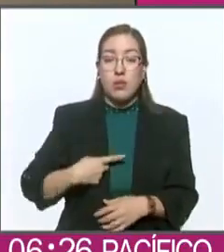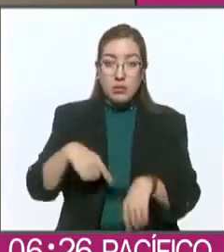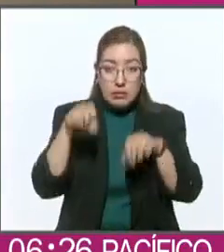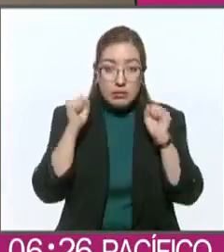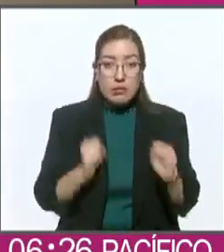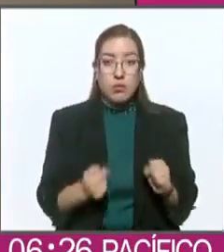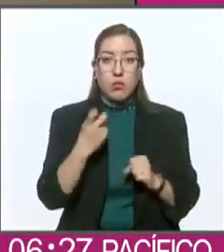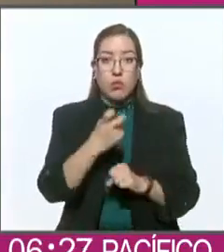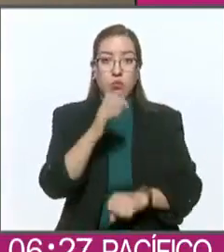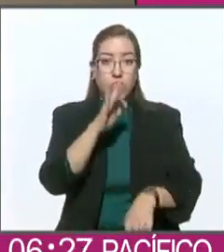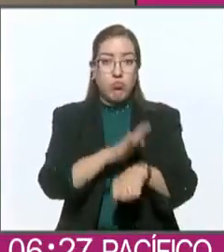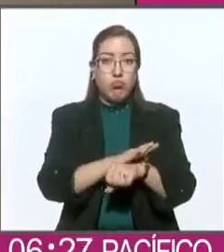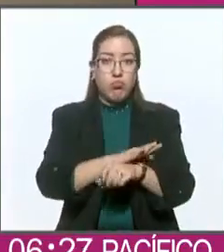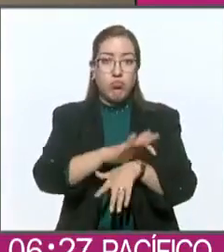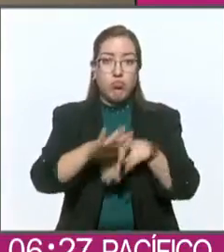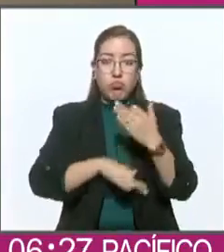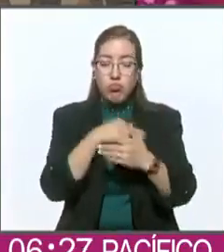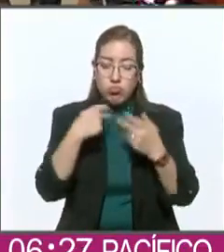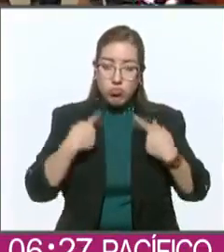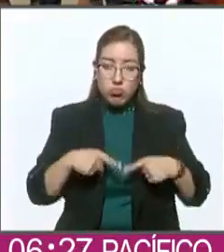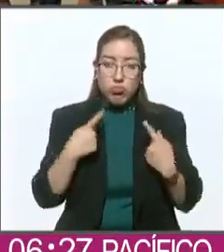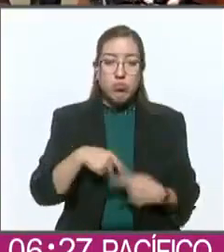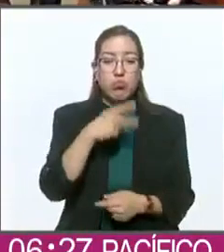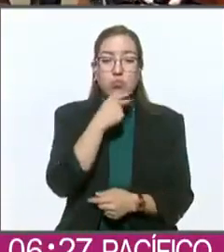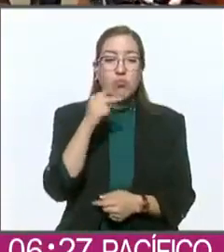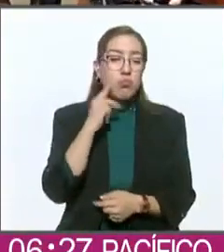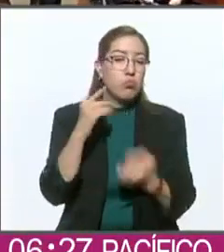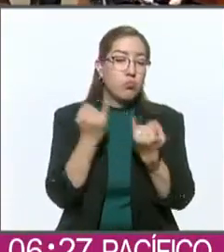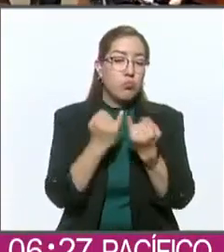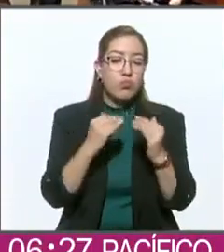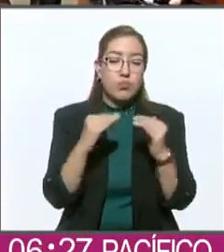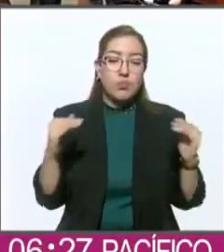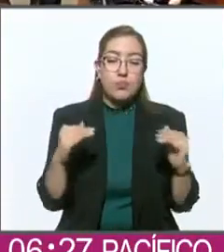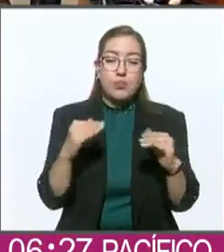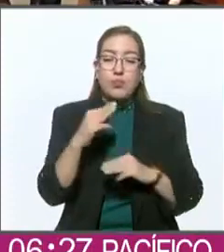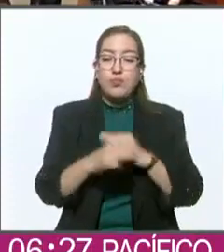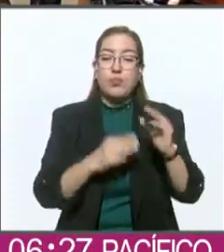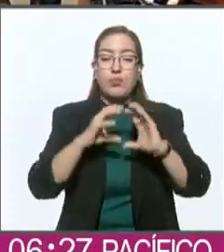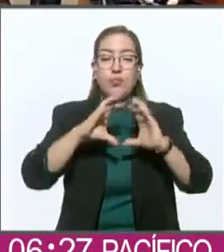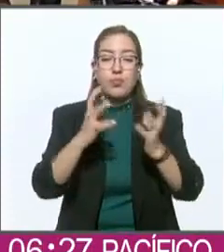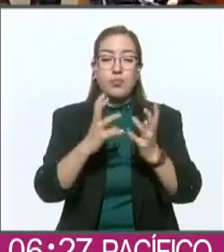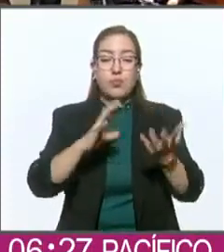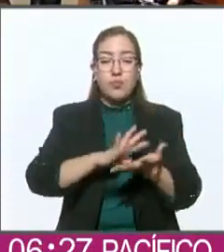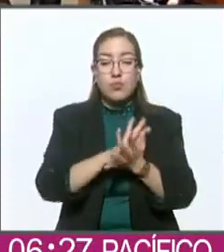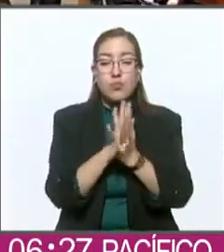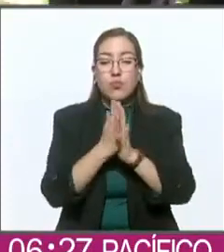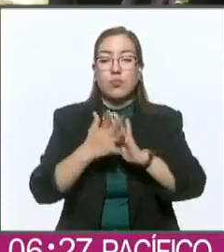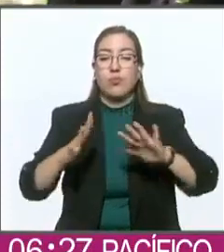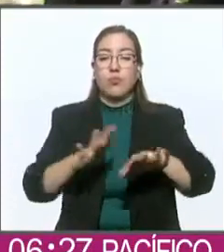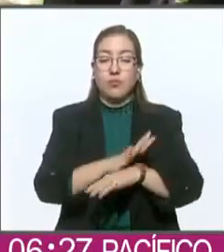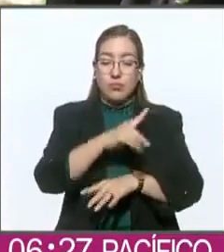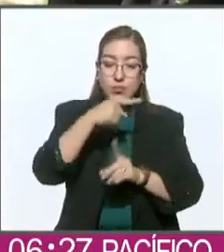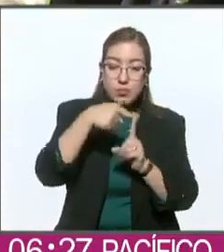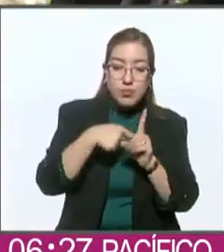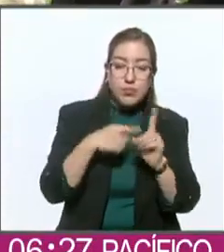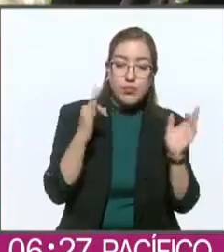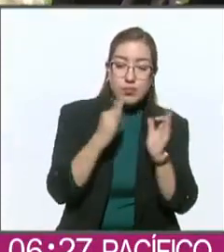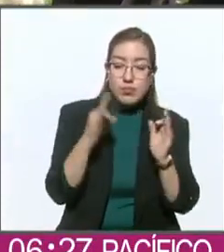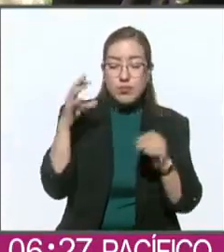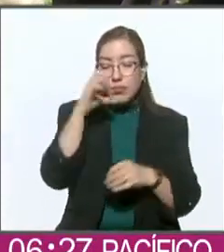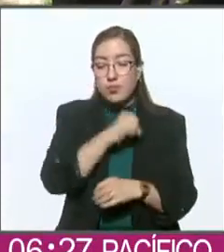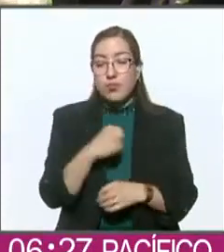sea un derecho humano para todas y para todos. El cambio climático nos obliga a que este recurso se convierta en